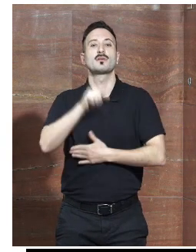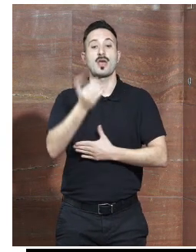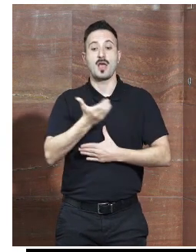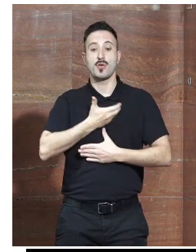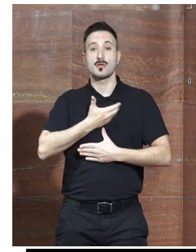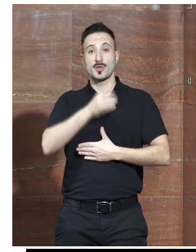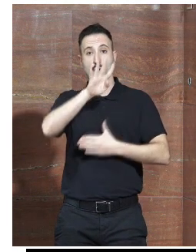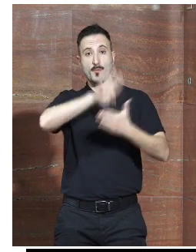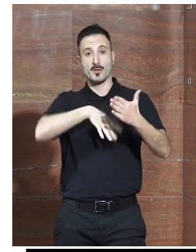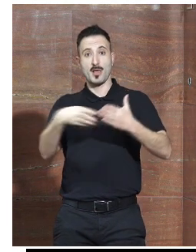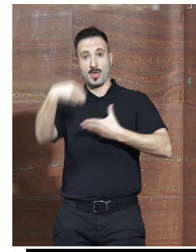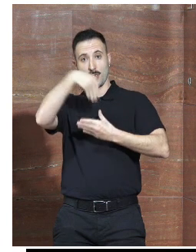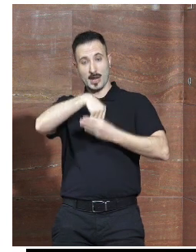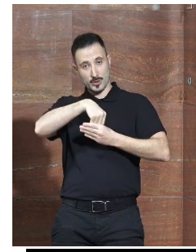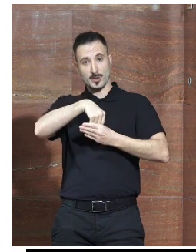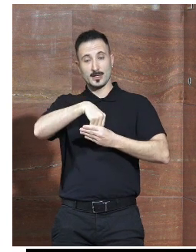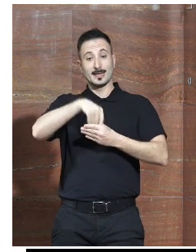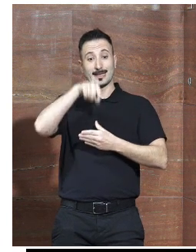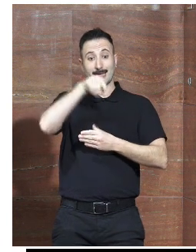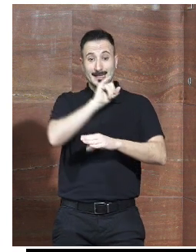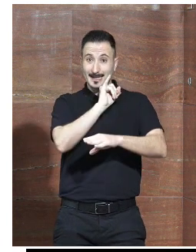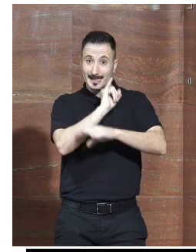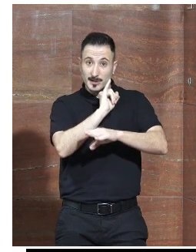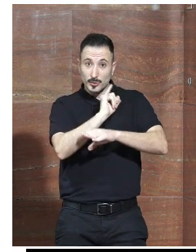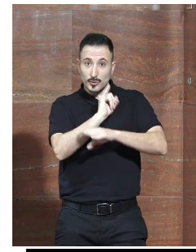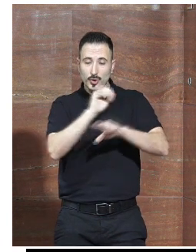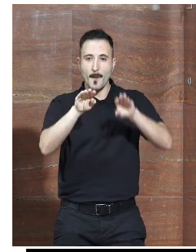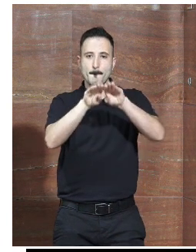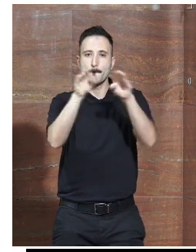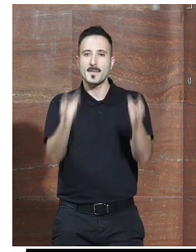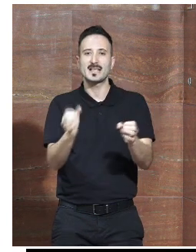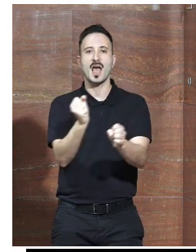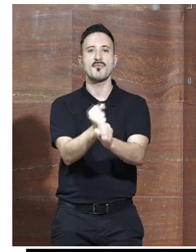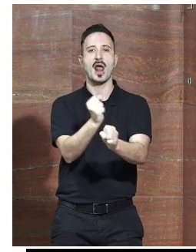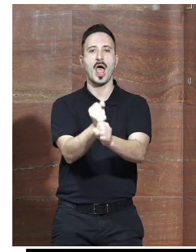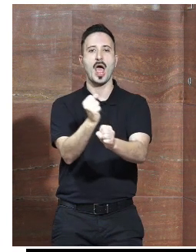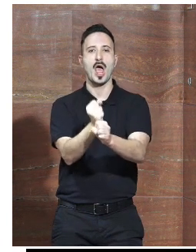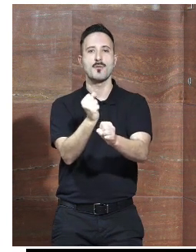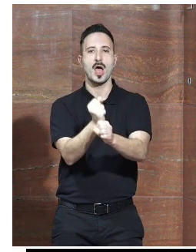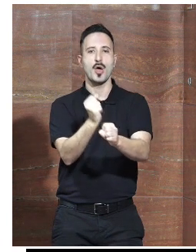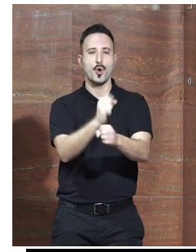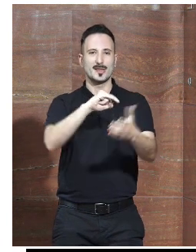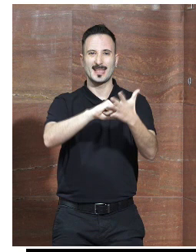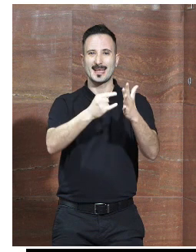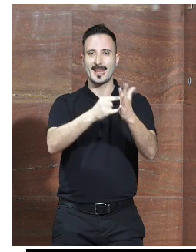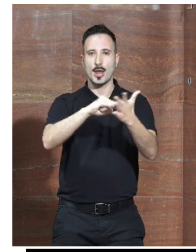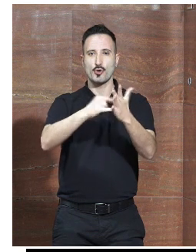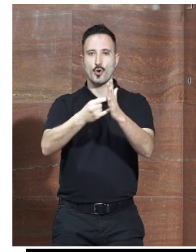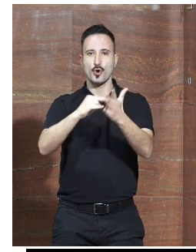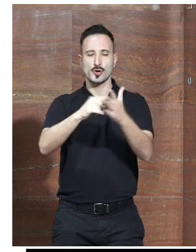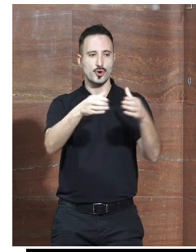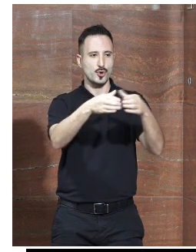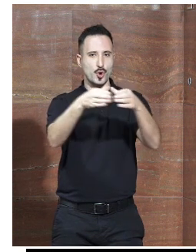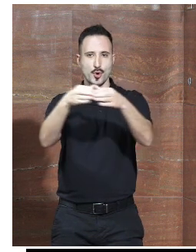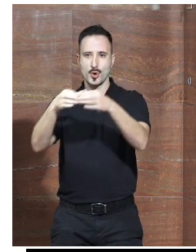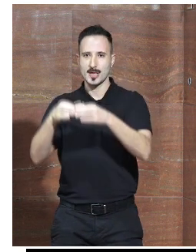ayuntamiento, y dentro de este instituto se generan mesas de trabajo con distintos, ¿no?, con los técnicos, ¿no? En el caso de TMB,